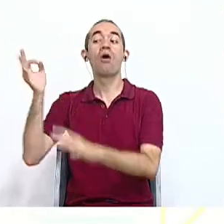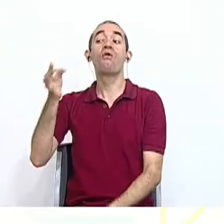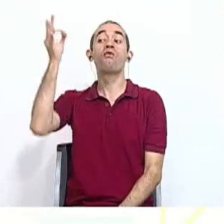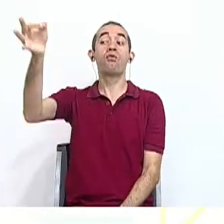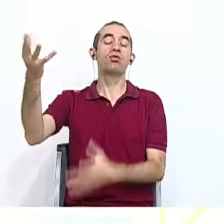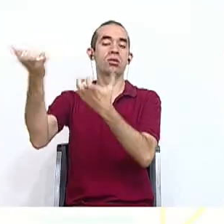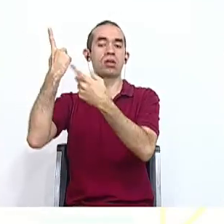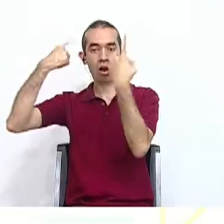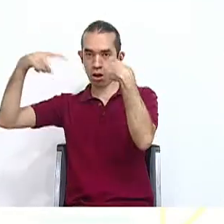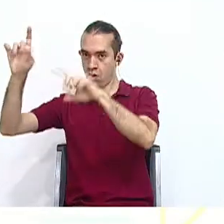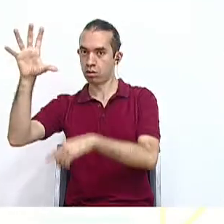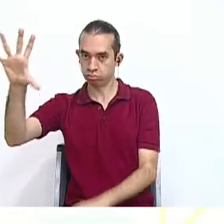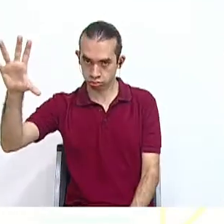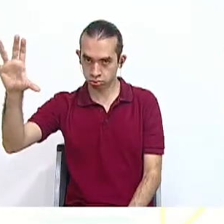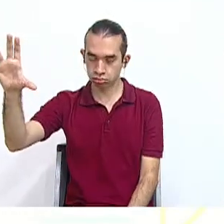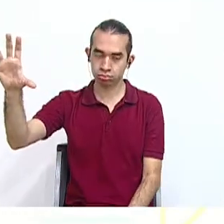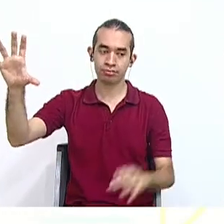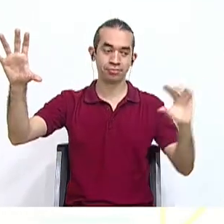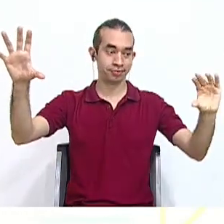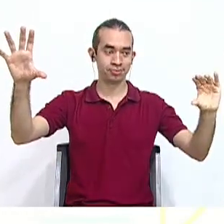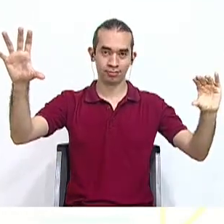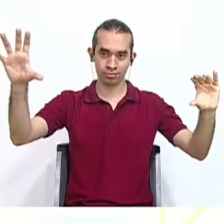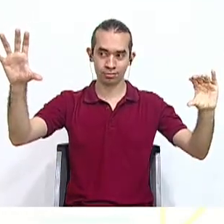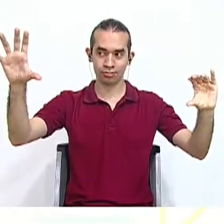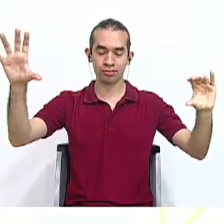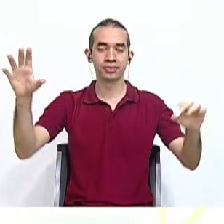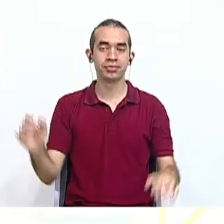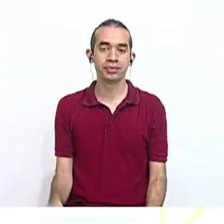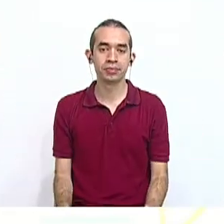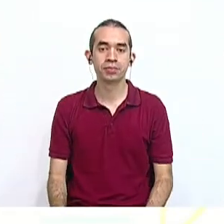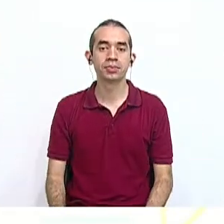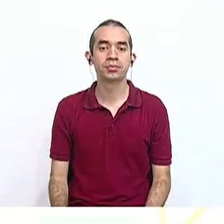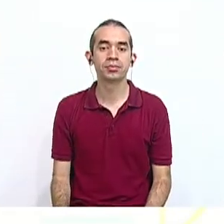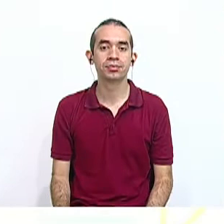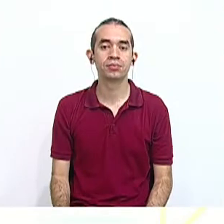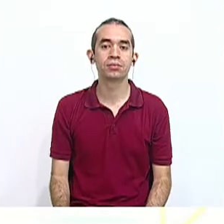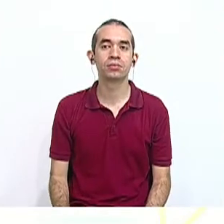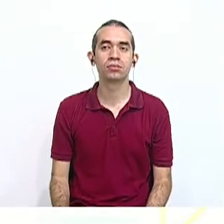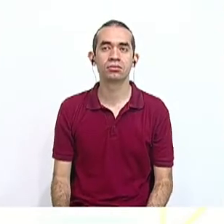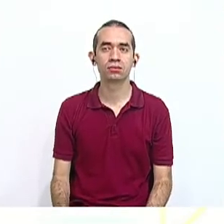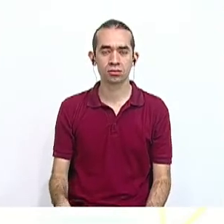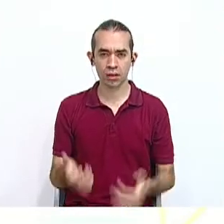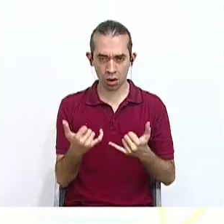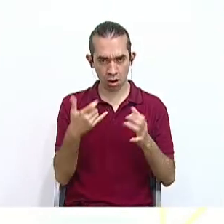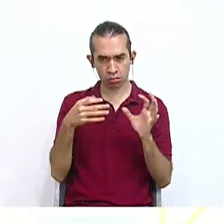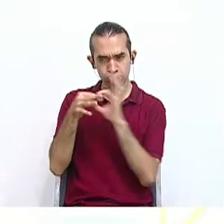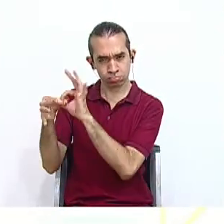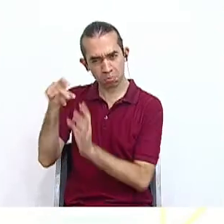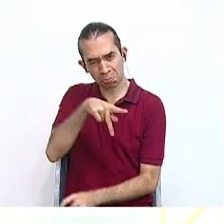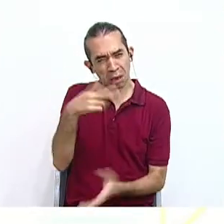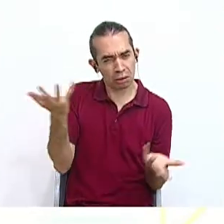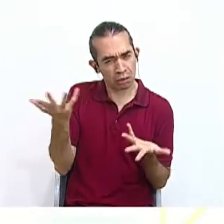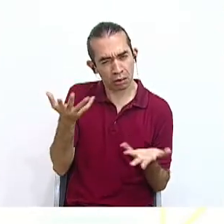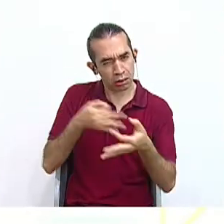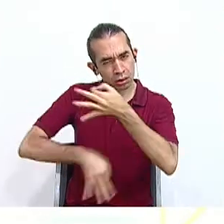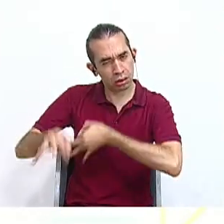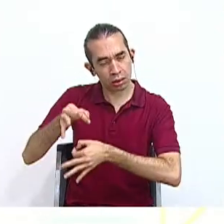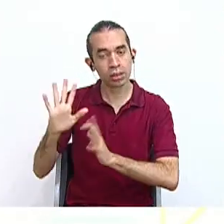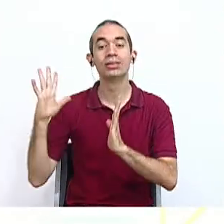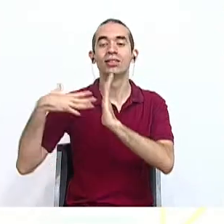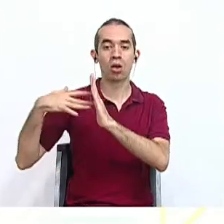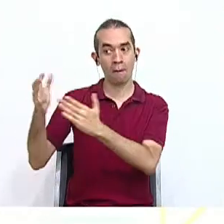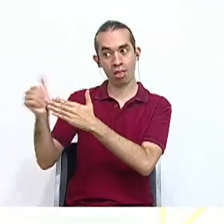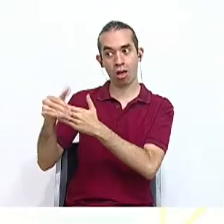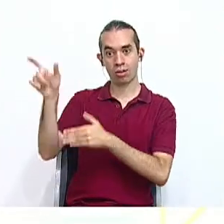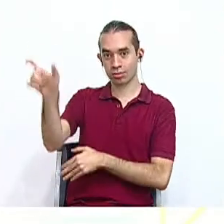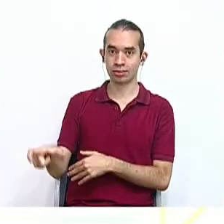esa cantidad que nos van a devolver a nosotros. Entonces, en nuestro ejemplo, ¿quién es P? Correcto, los $5,000 que